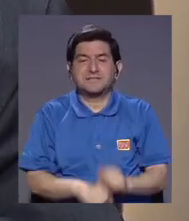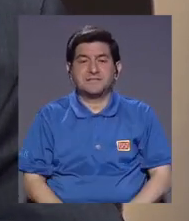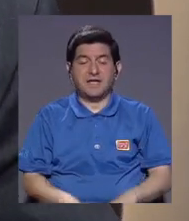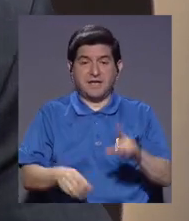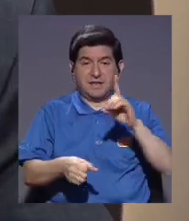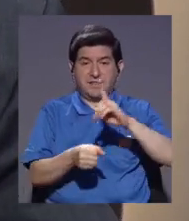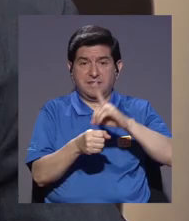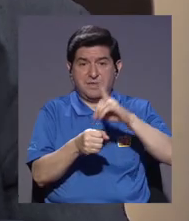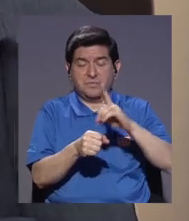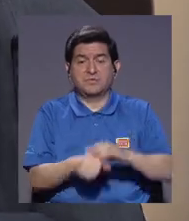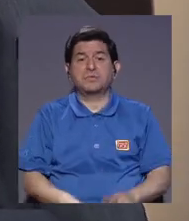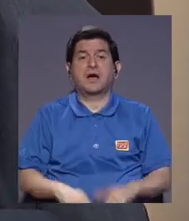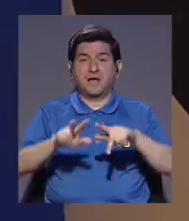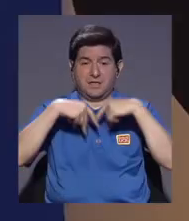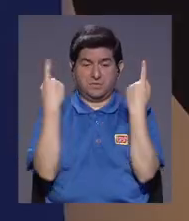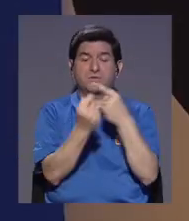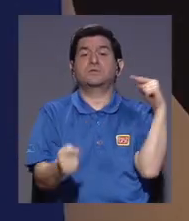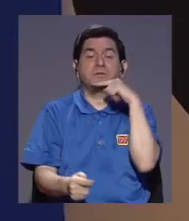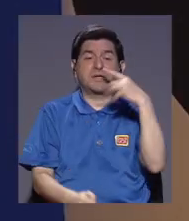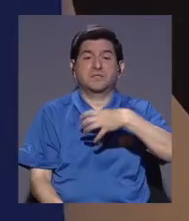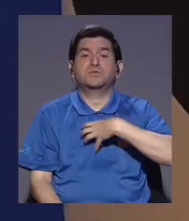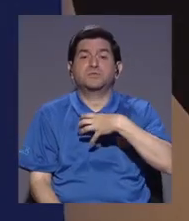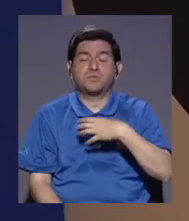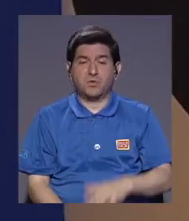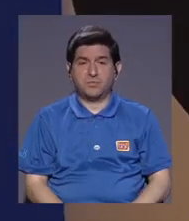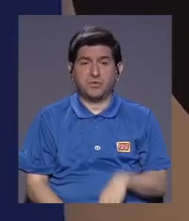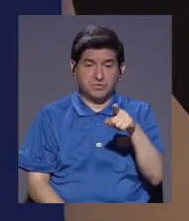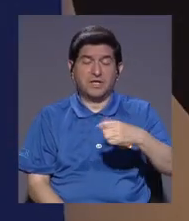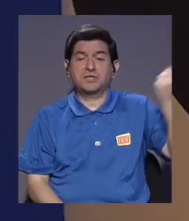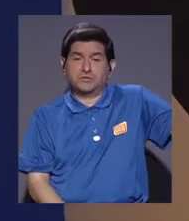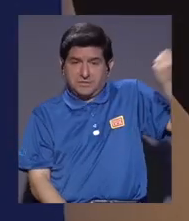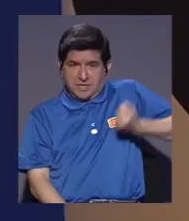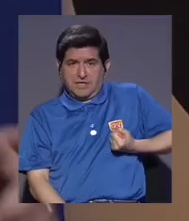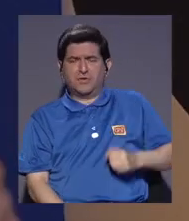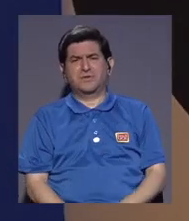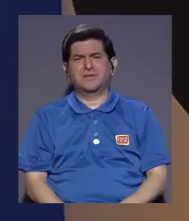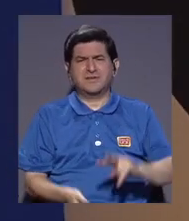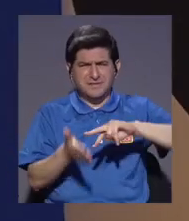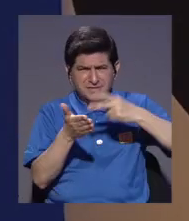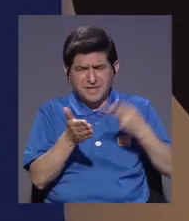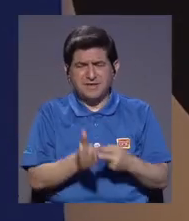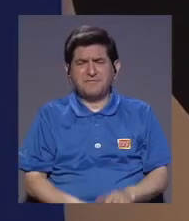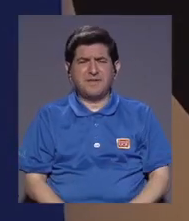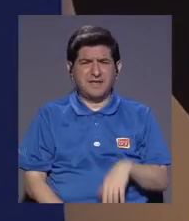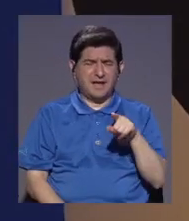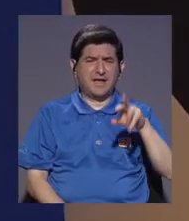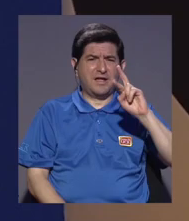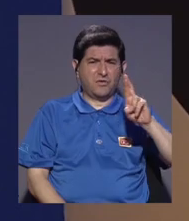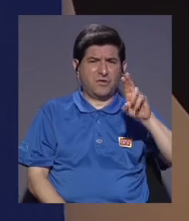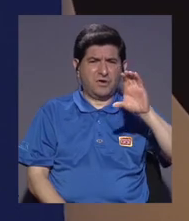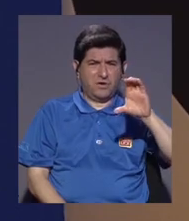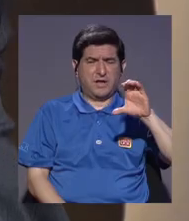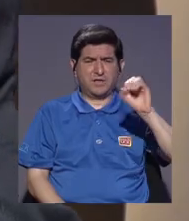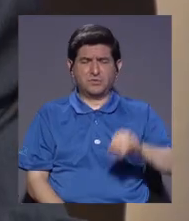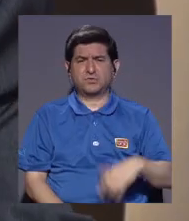del partido de unidad suicidaron traidores fue suicida eso por supuesto que fue suicida